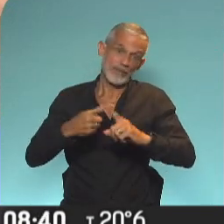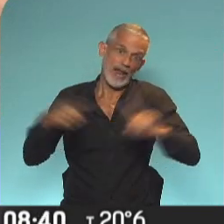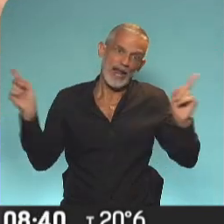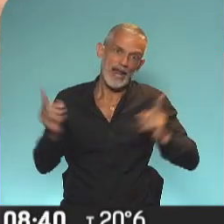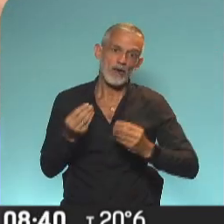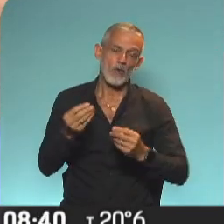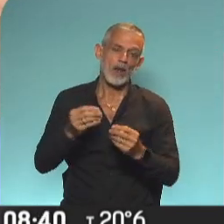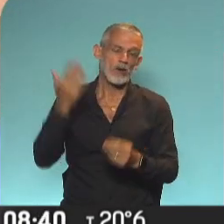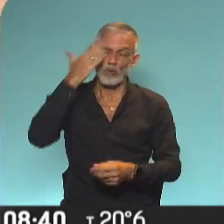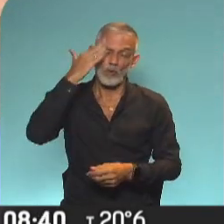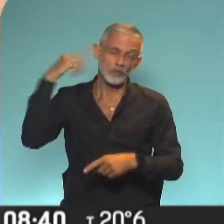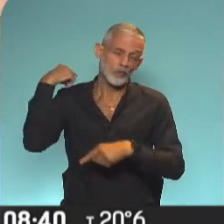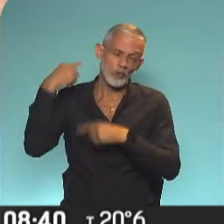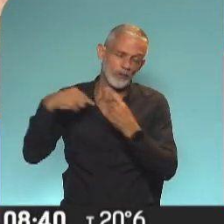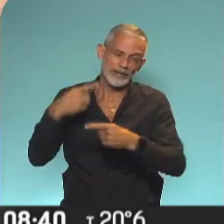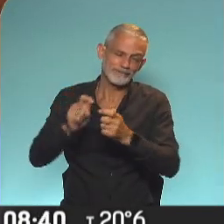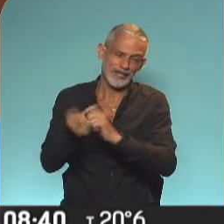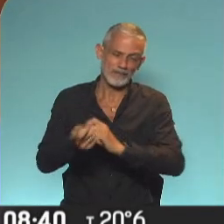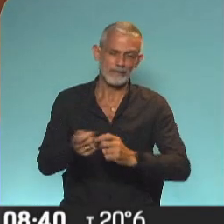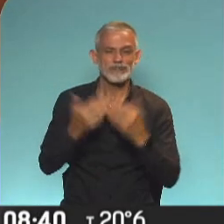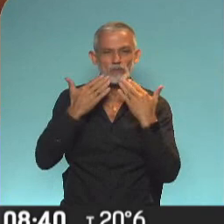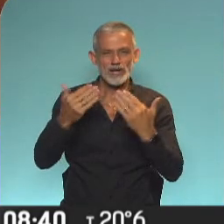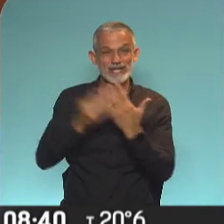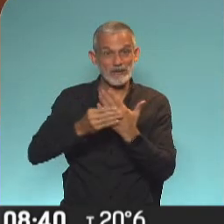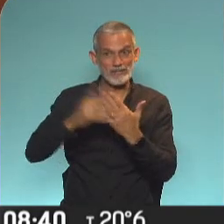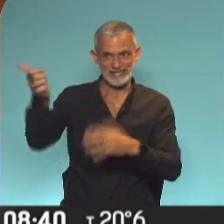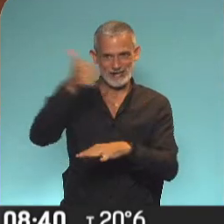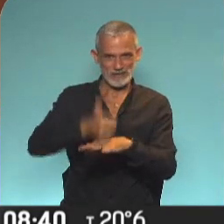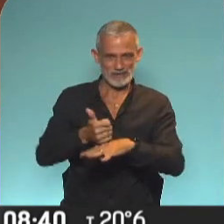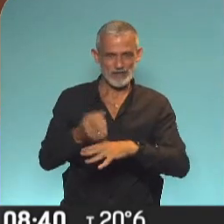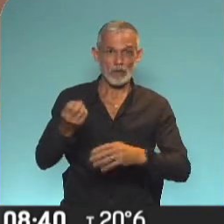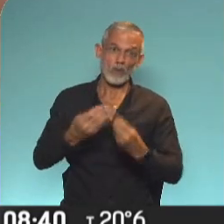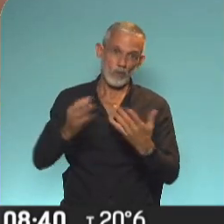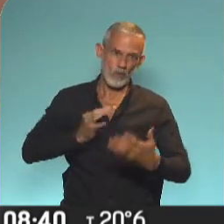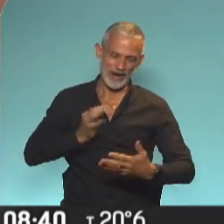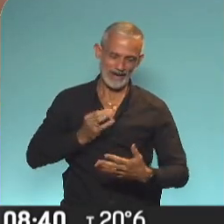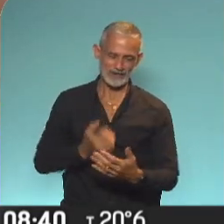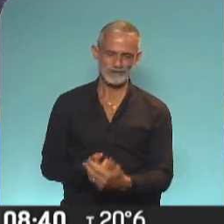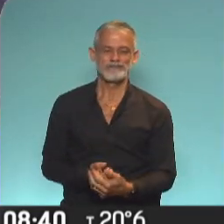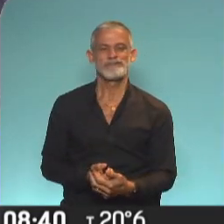es el cambio cultural, ¿no? Bien, gracias ministra por haber venido, que tenga buen año. Muy Bueno, gentil. igualmente para ustedes.